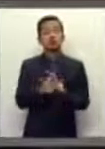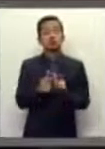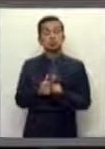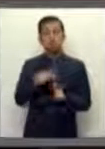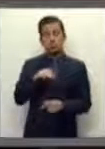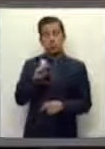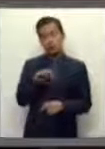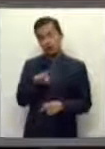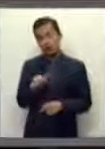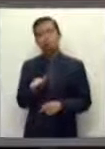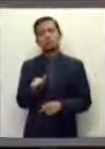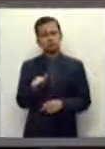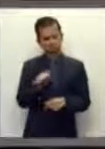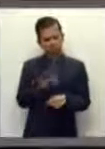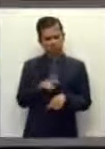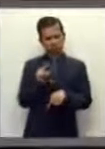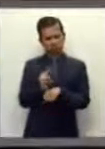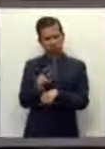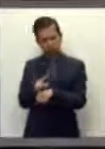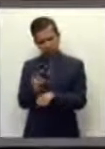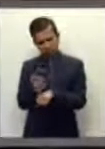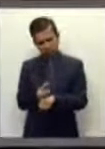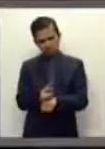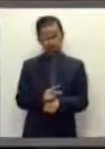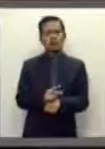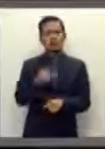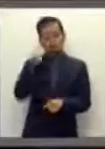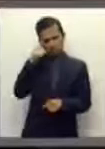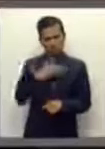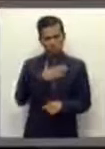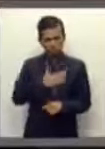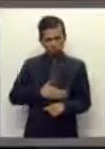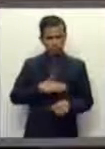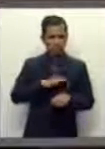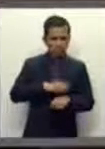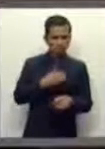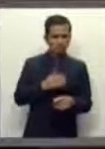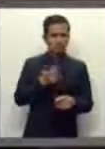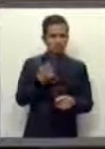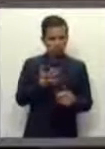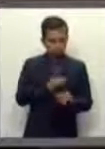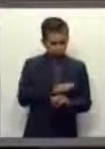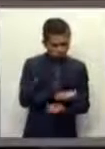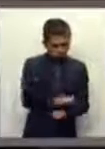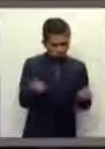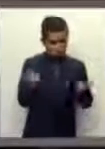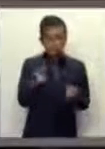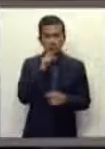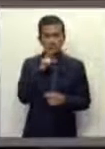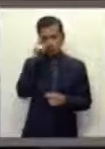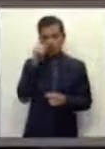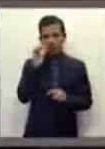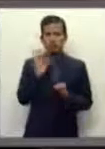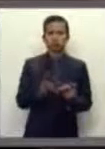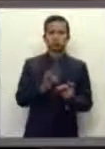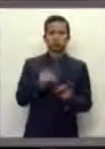al pendiente en cuanto haya una mejor y más justa erogación de los ingresos, así como el correcto